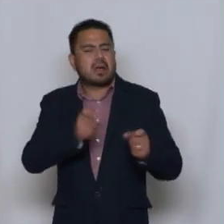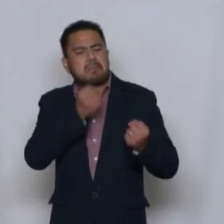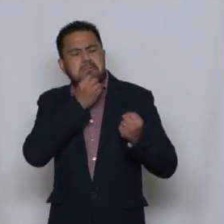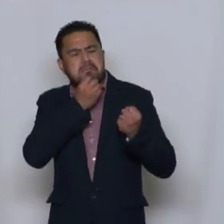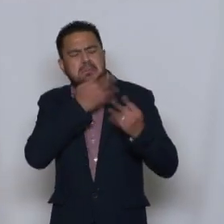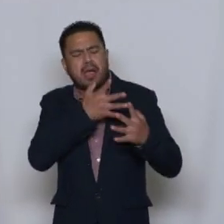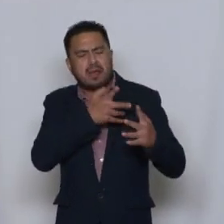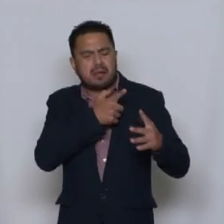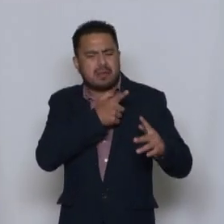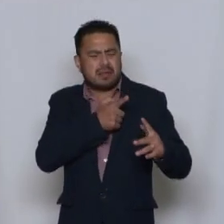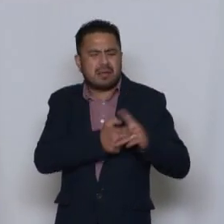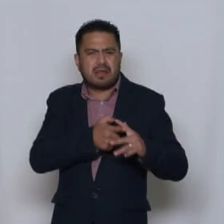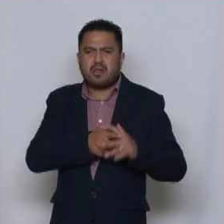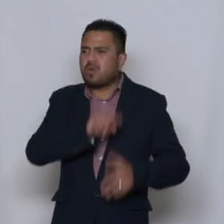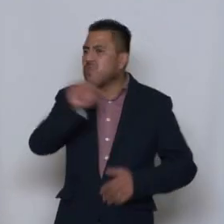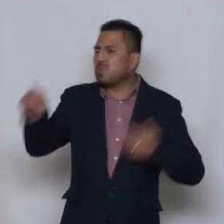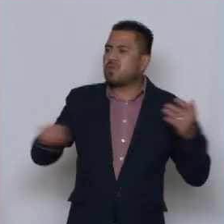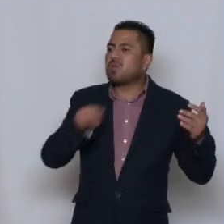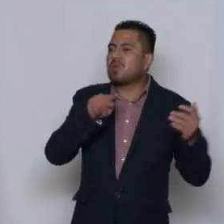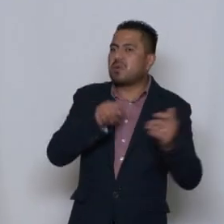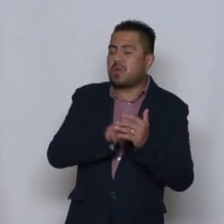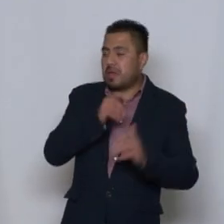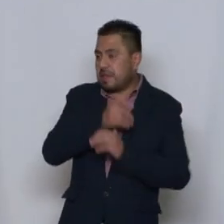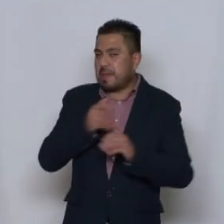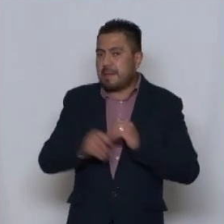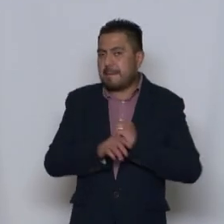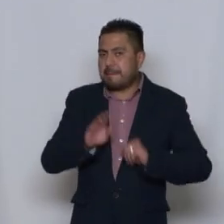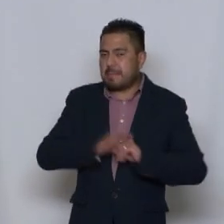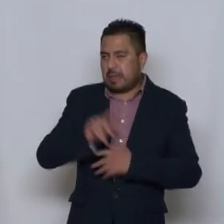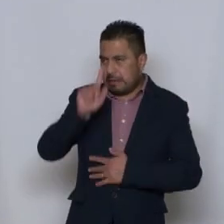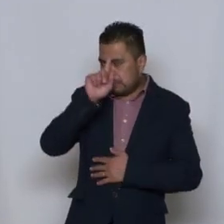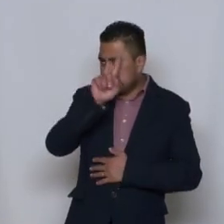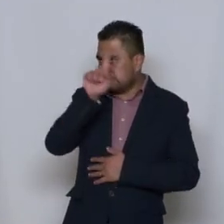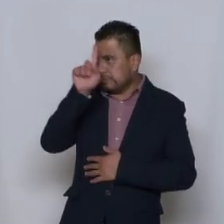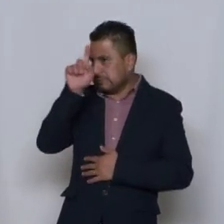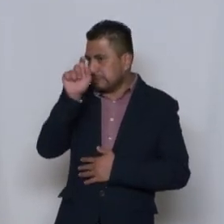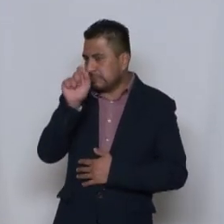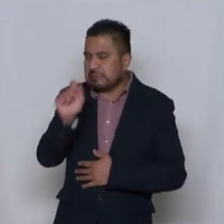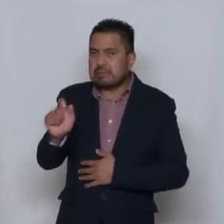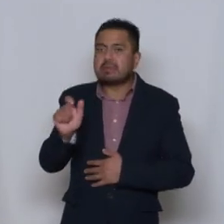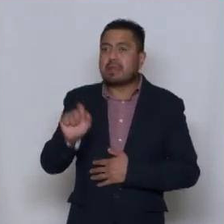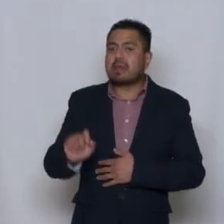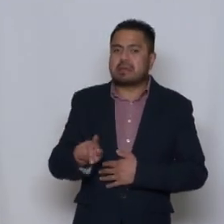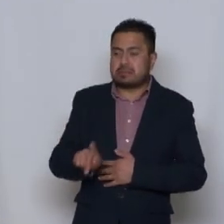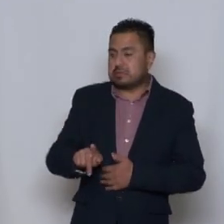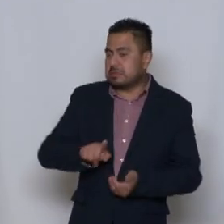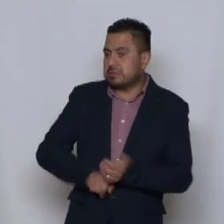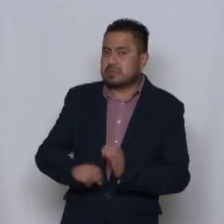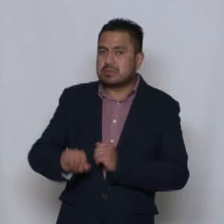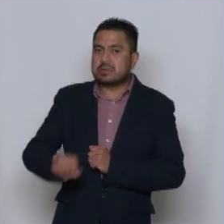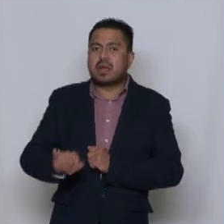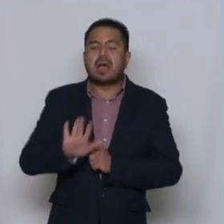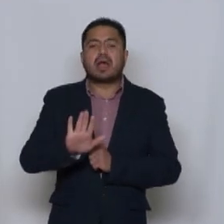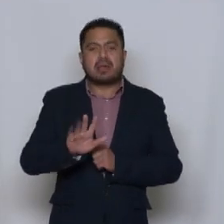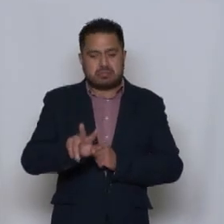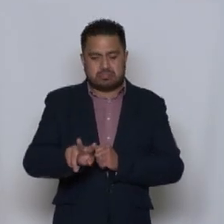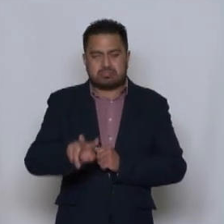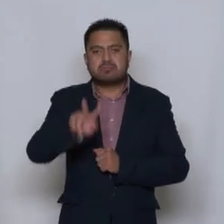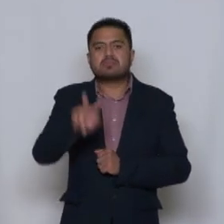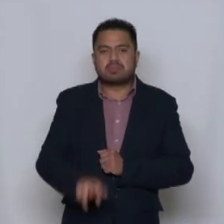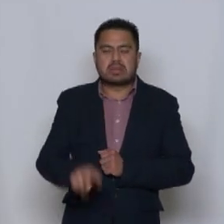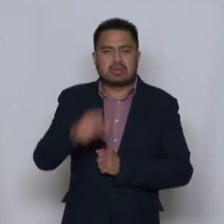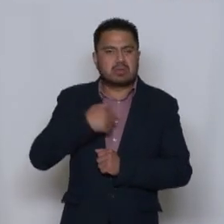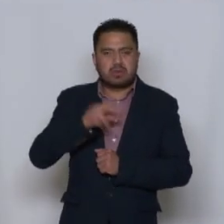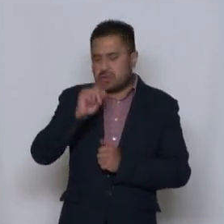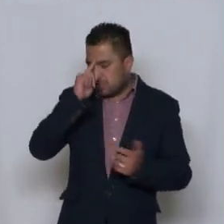maravillas matemáticas en los lugares y situaciones más insospechados. Vaya que sí. Aunque la verdad es que yo no